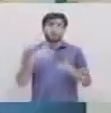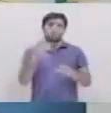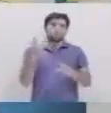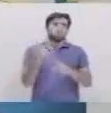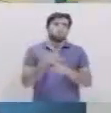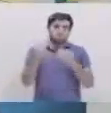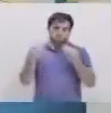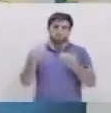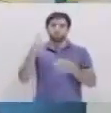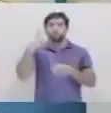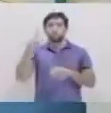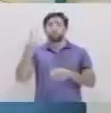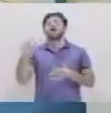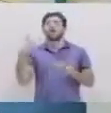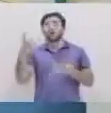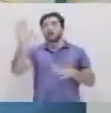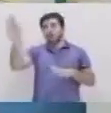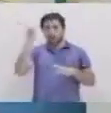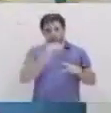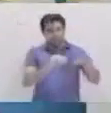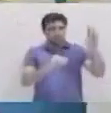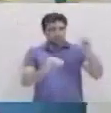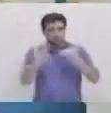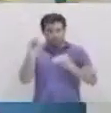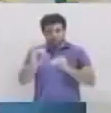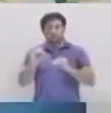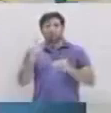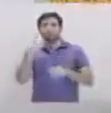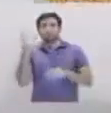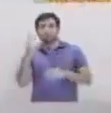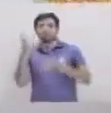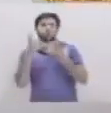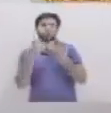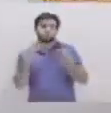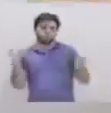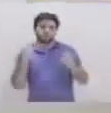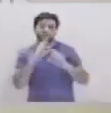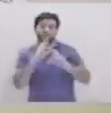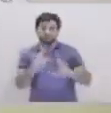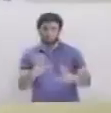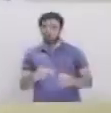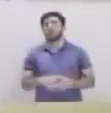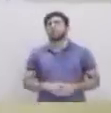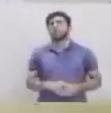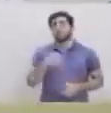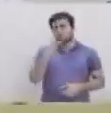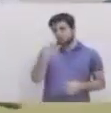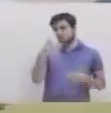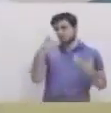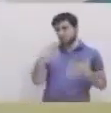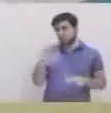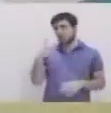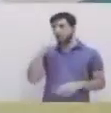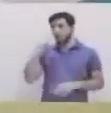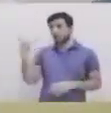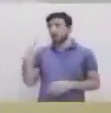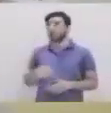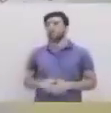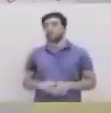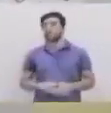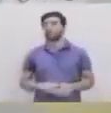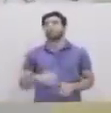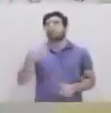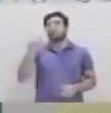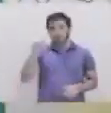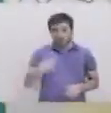Los utilizamos como razones y les damos solución. Muy bien, ya conociendo entonces cómo se puede aplicar en este